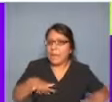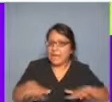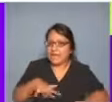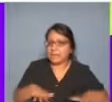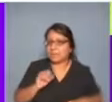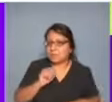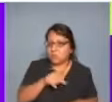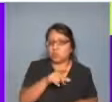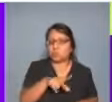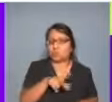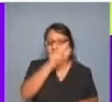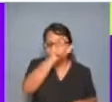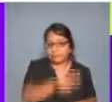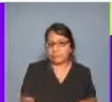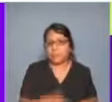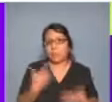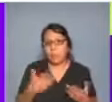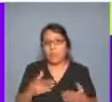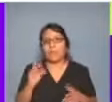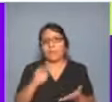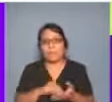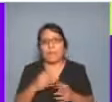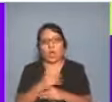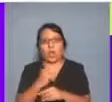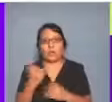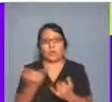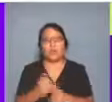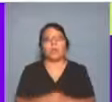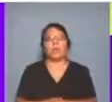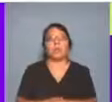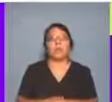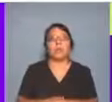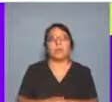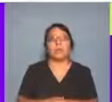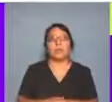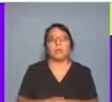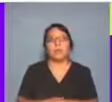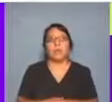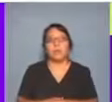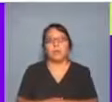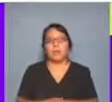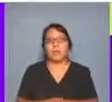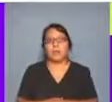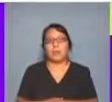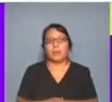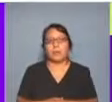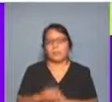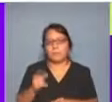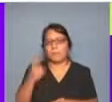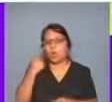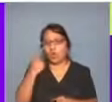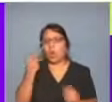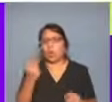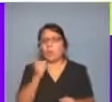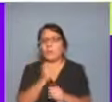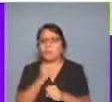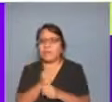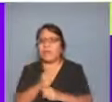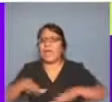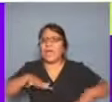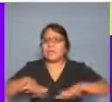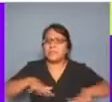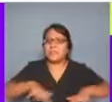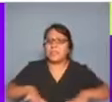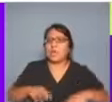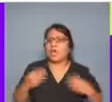lo personal con esto de que ahora empezaron a circular ayudo un poquito digo cómo estabas trabajando Qué actividades estabas